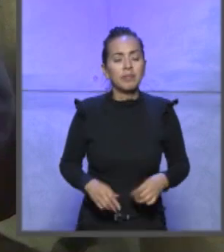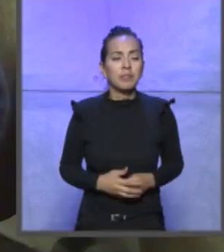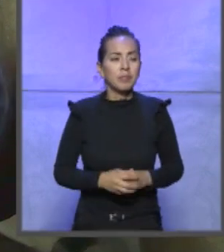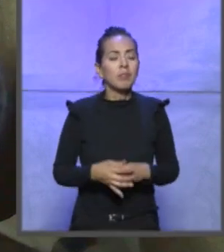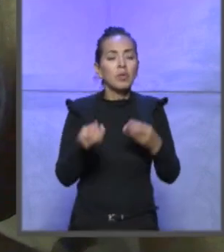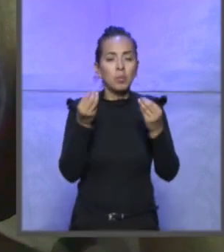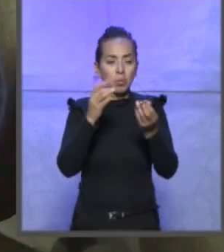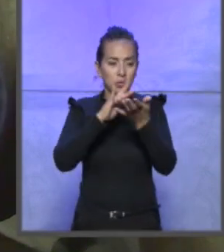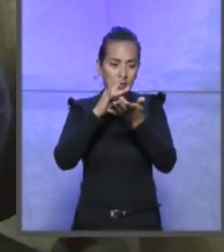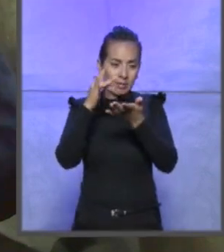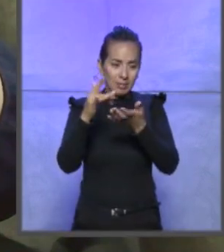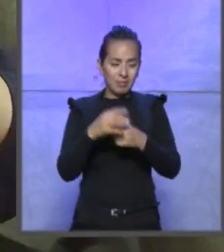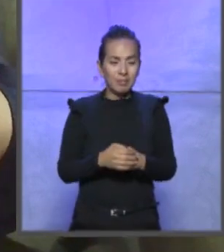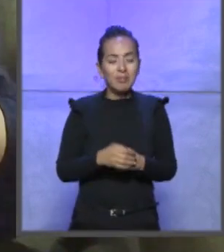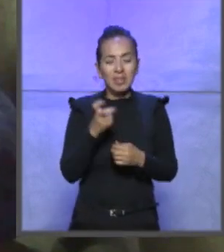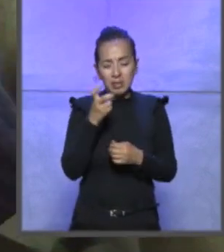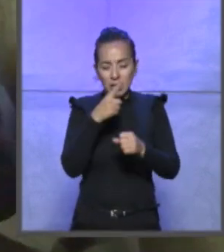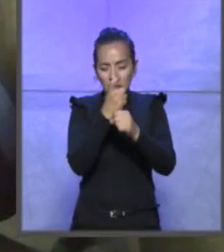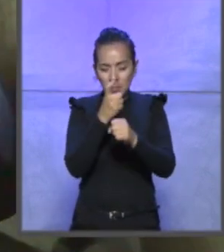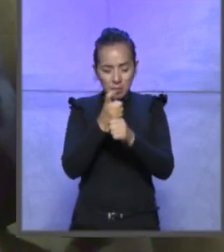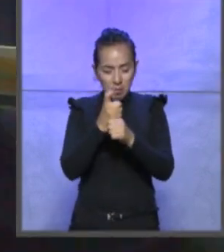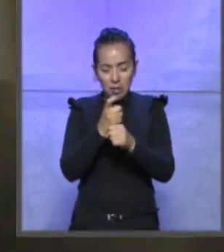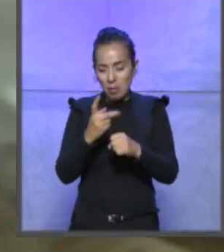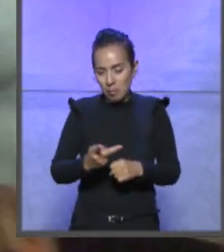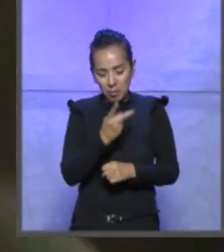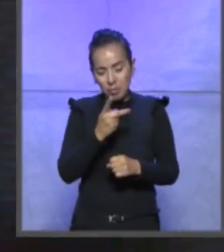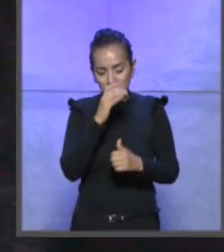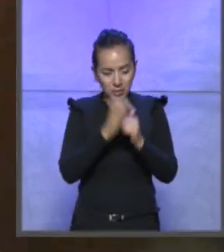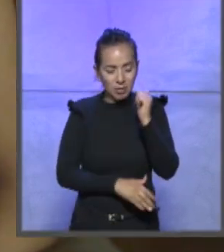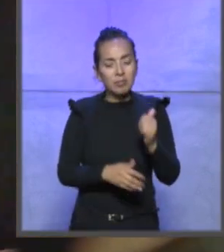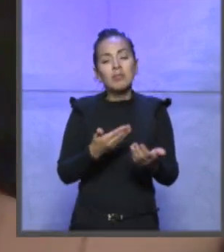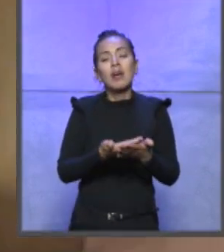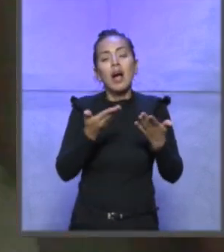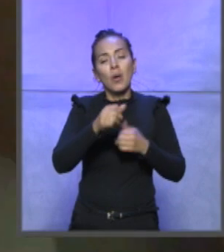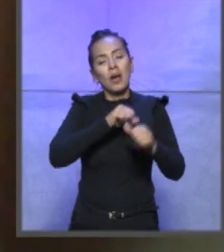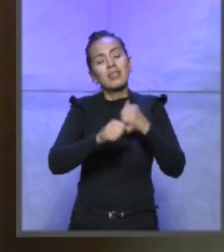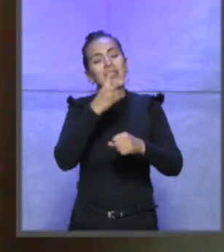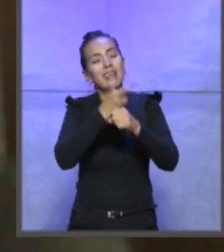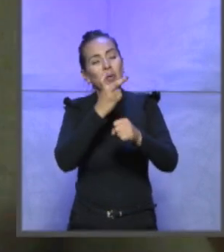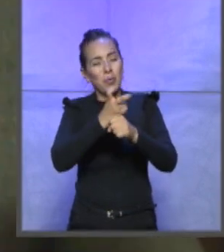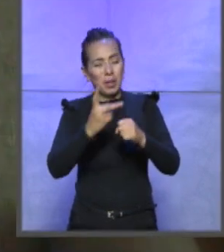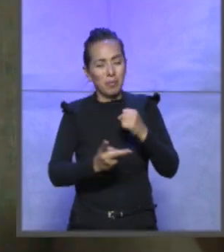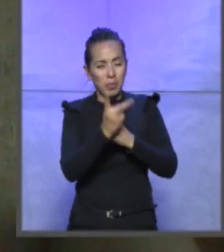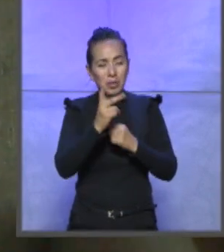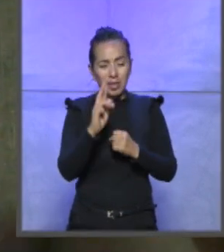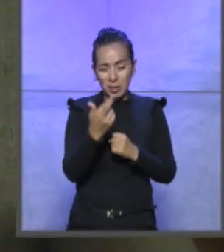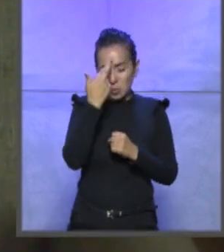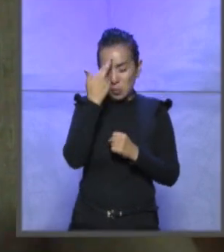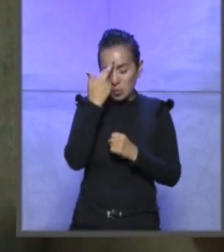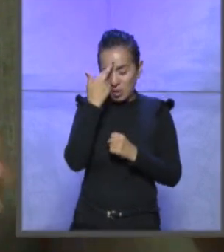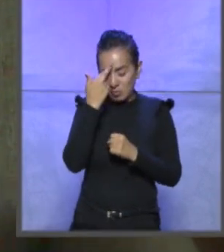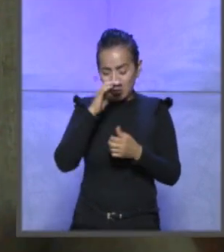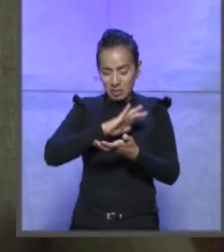Muchas, muchas gracias, consejera. Con esto concluimos la primera pregunta y vamos a pasar a la segunda. Recordemos que la discriminación es